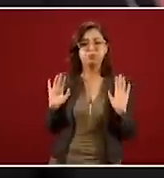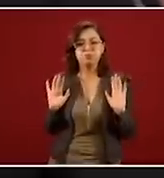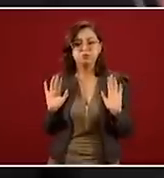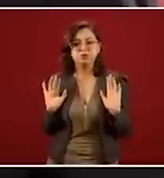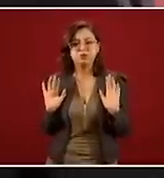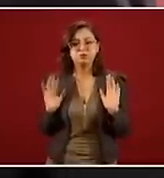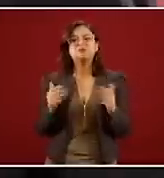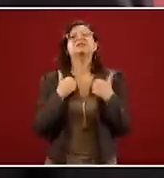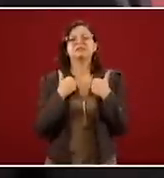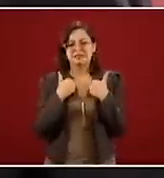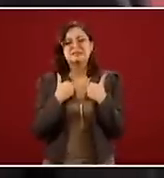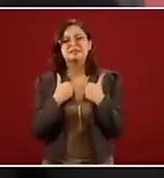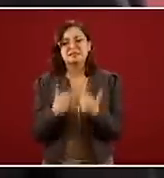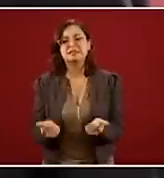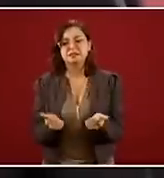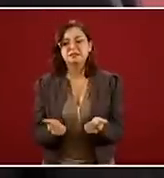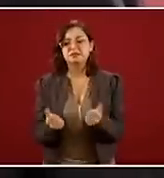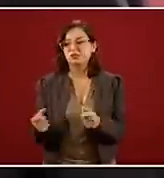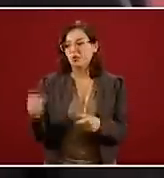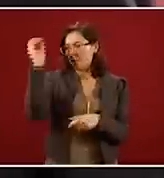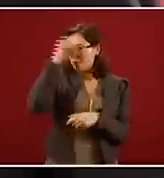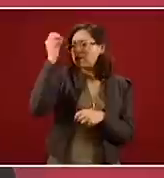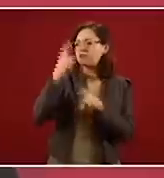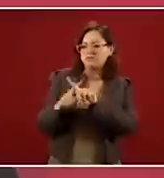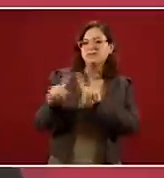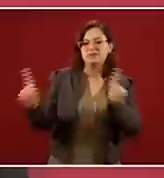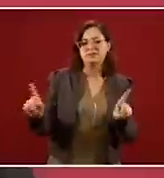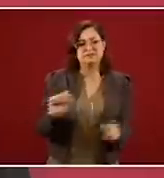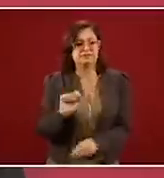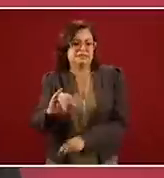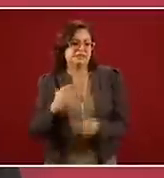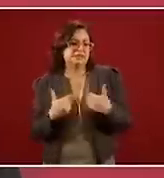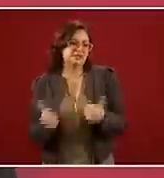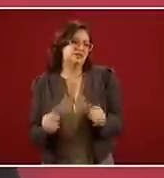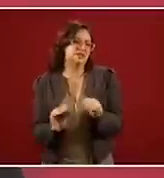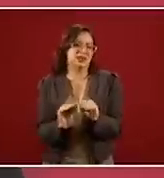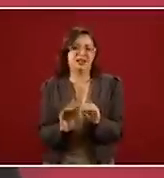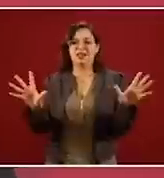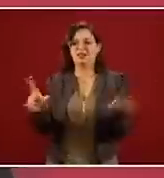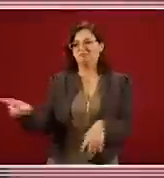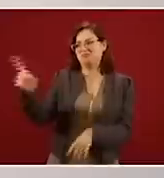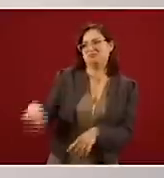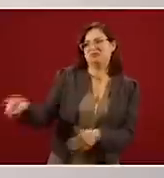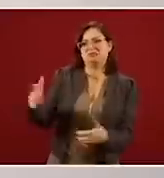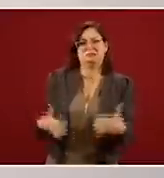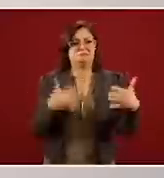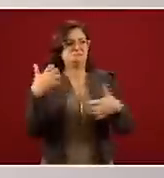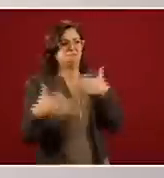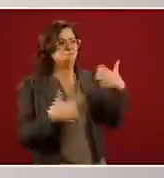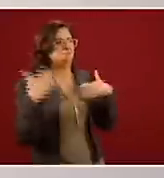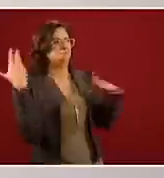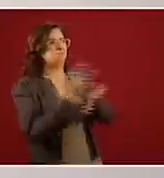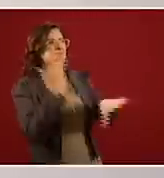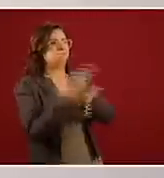O sea, y entiendo muy bien por qué las diferencias. Pues cómo no van a estar enojados conmigo